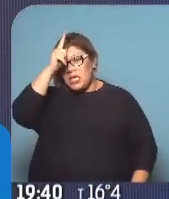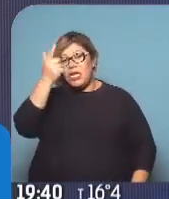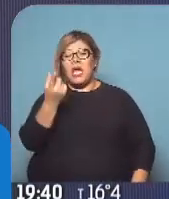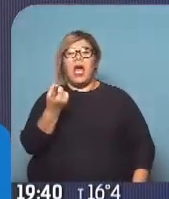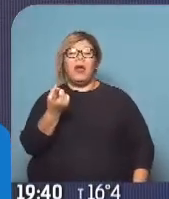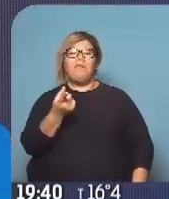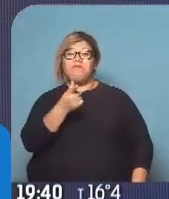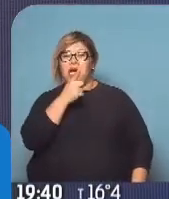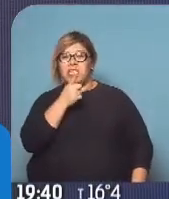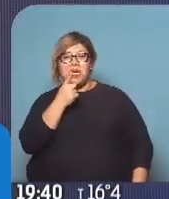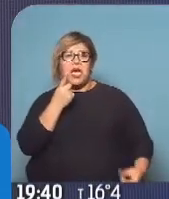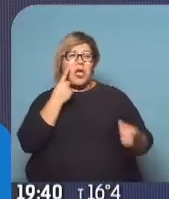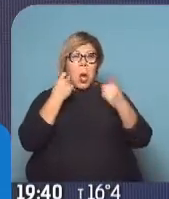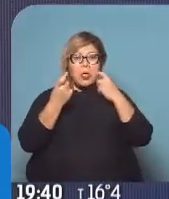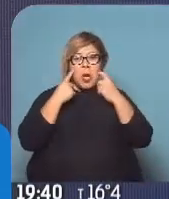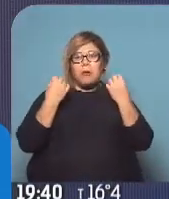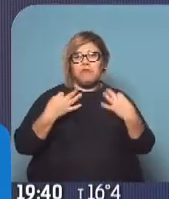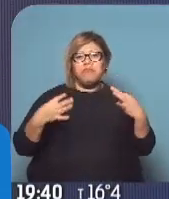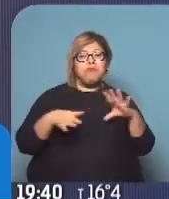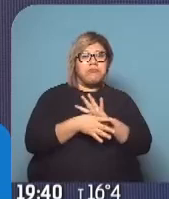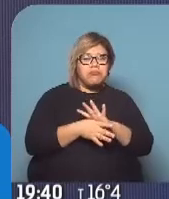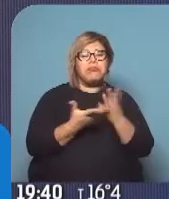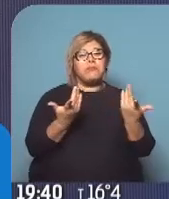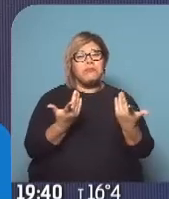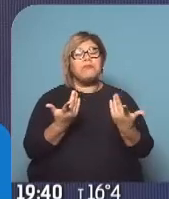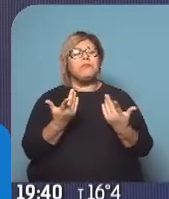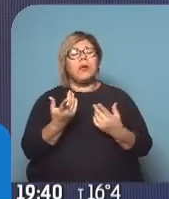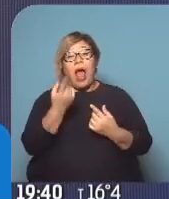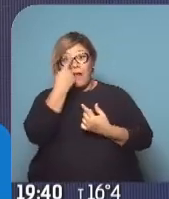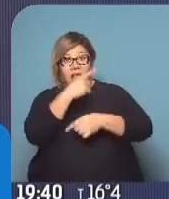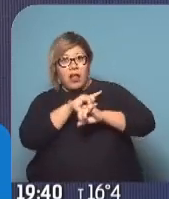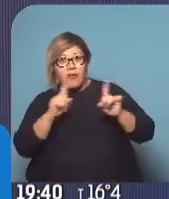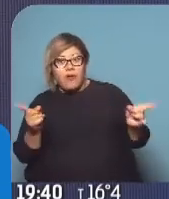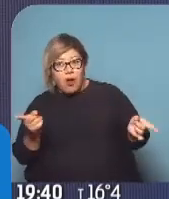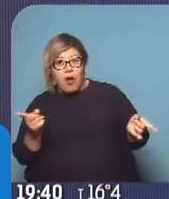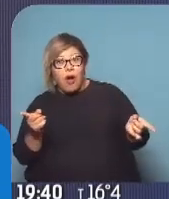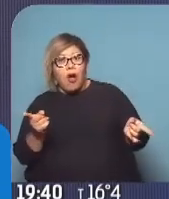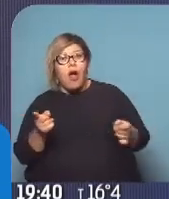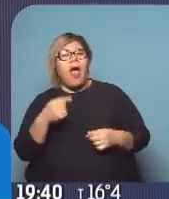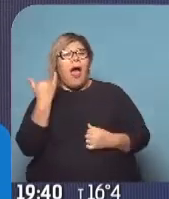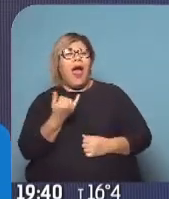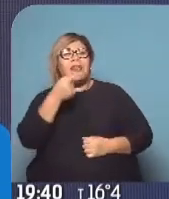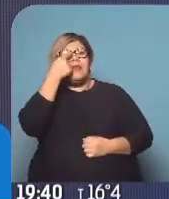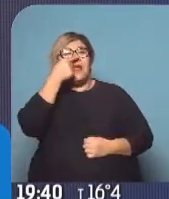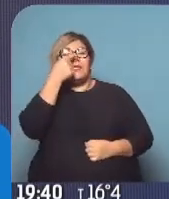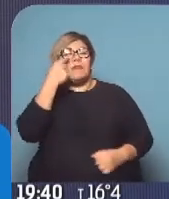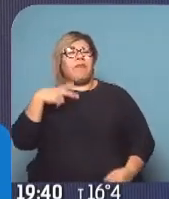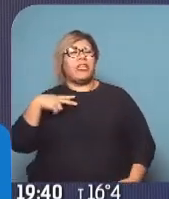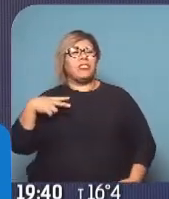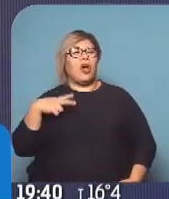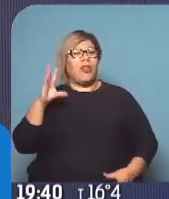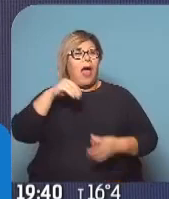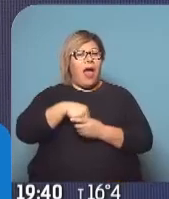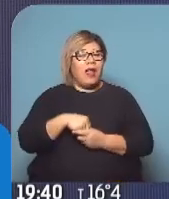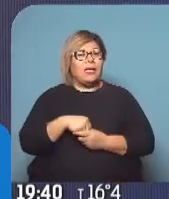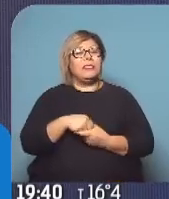tanto entonces va va a tener intereses y muy personales en este caso un tipo que